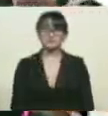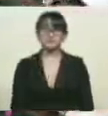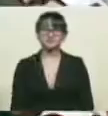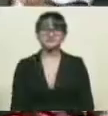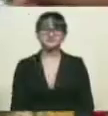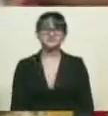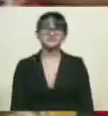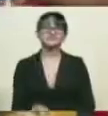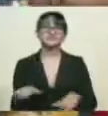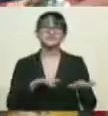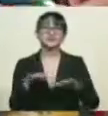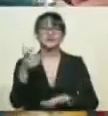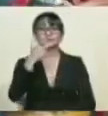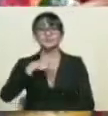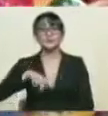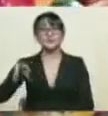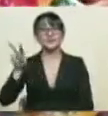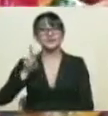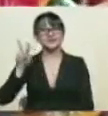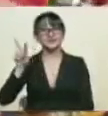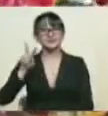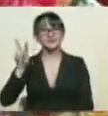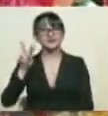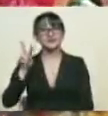Del movimiento Somos Venezuela.